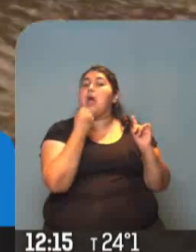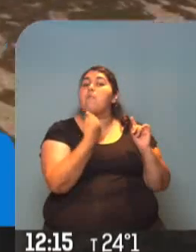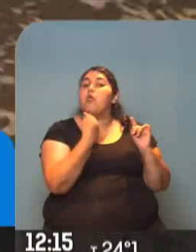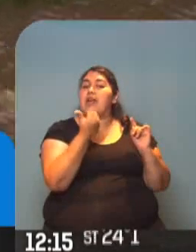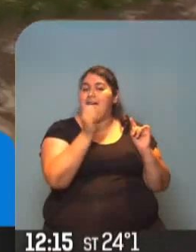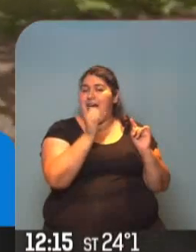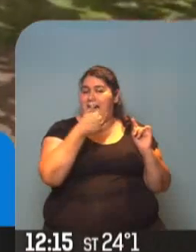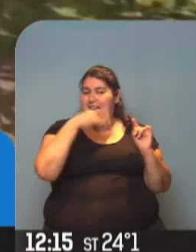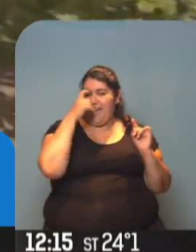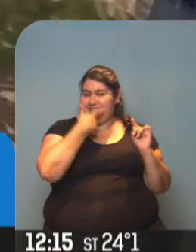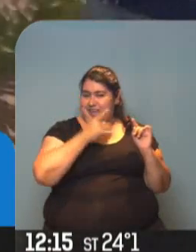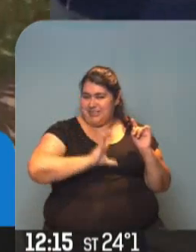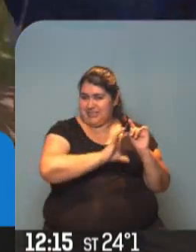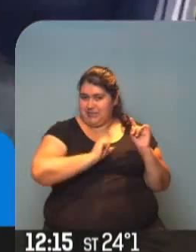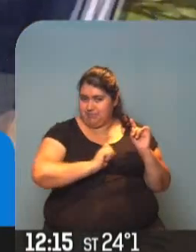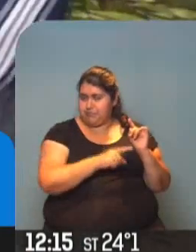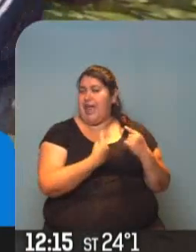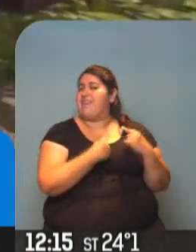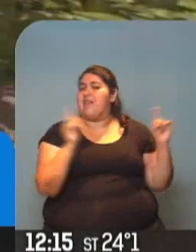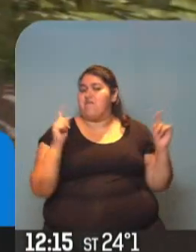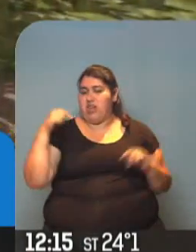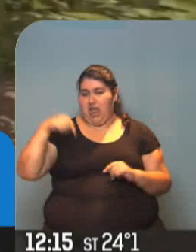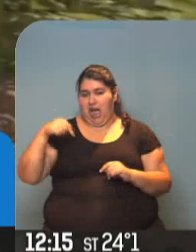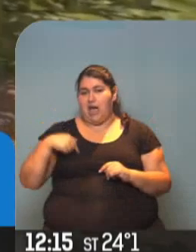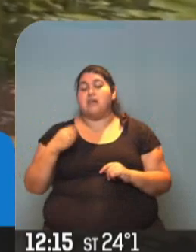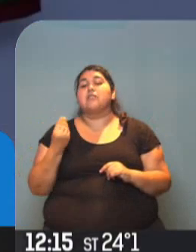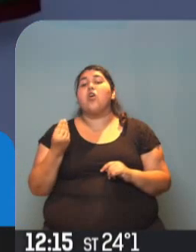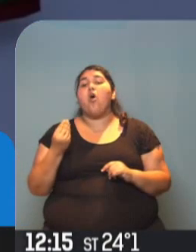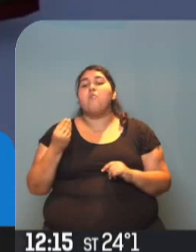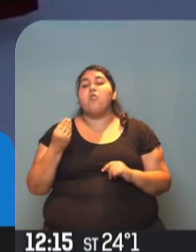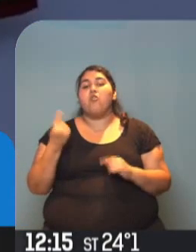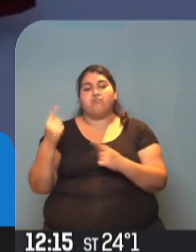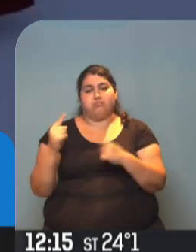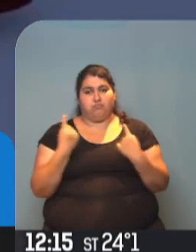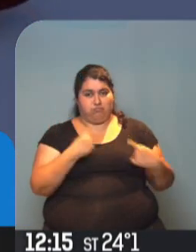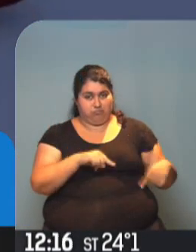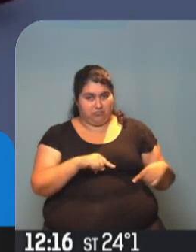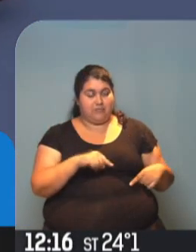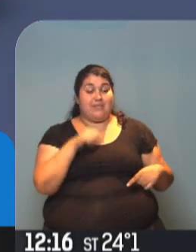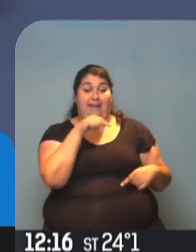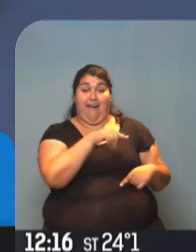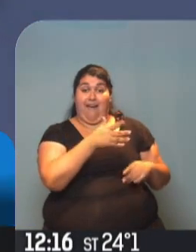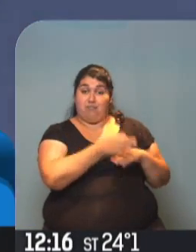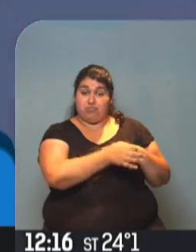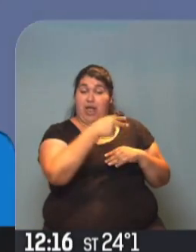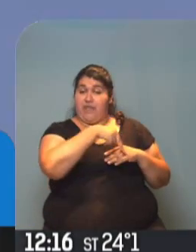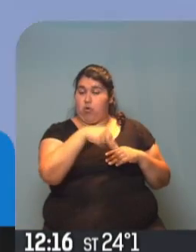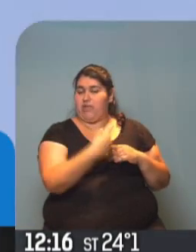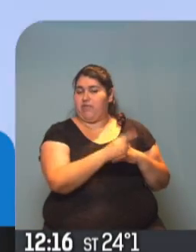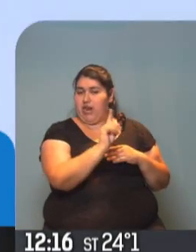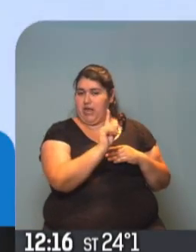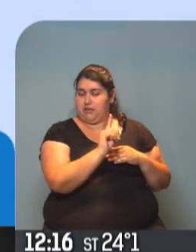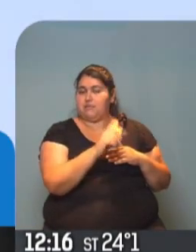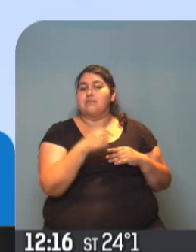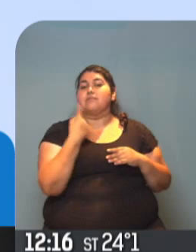Andes, circulan otros, son distintos al virus Andes Sur, que es el que está generando el cuadro allá en Epuyén.